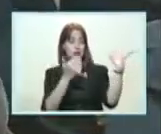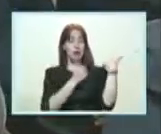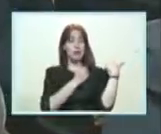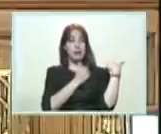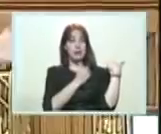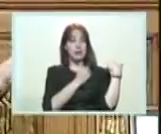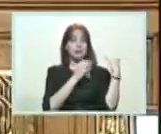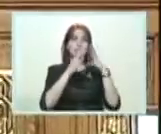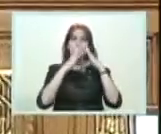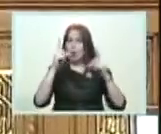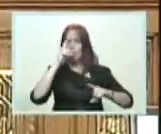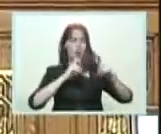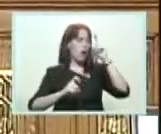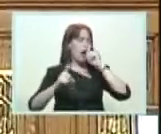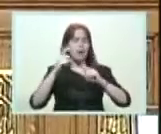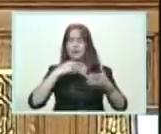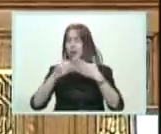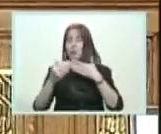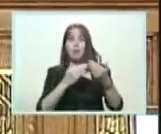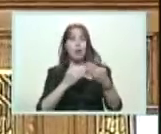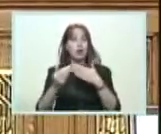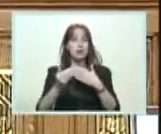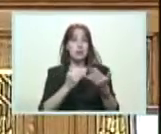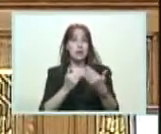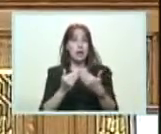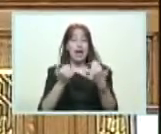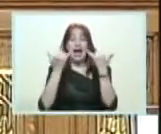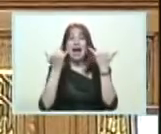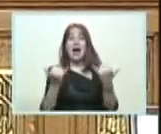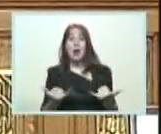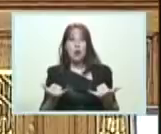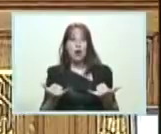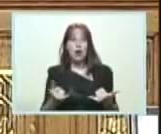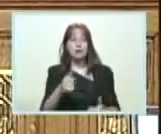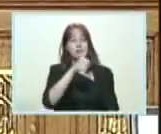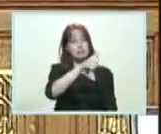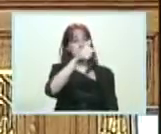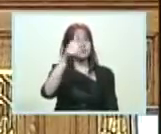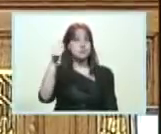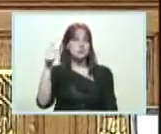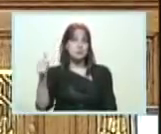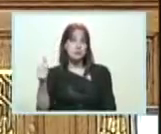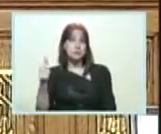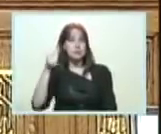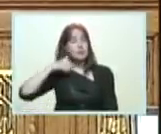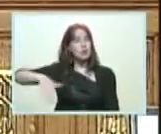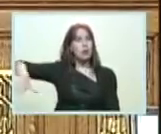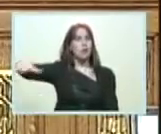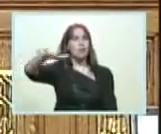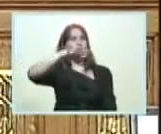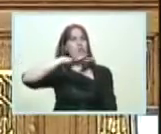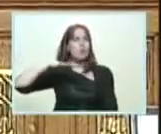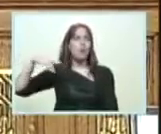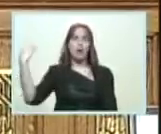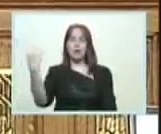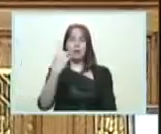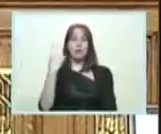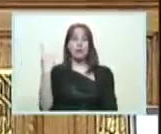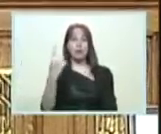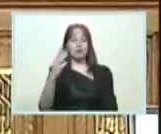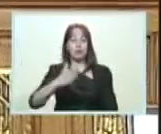de todas las edades, es ahora, es con el pueblo y solo con el pueblo que se